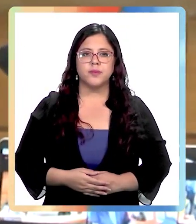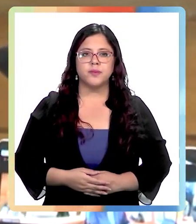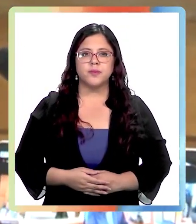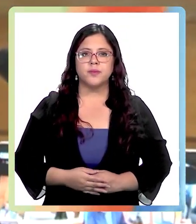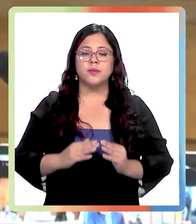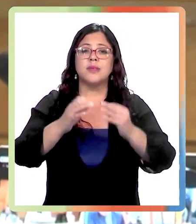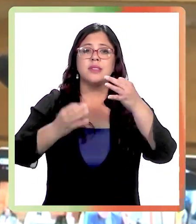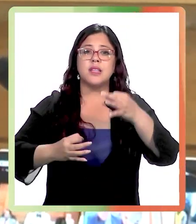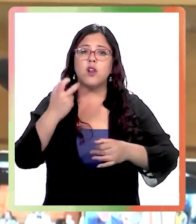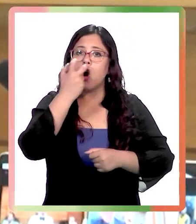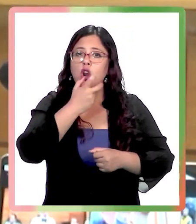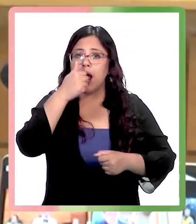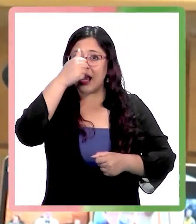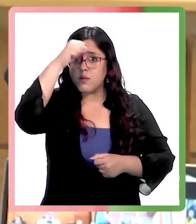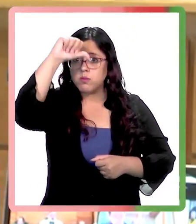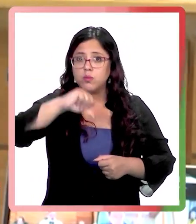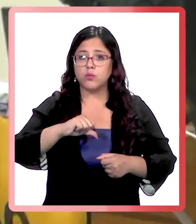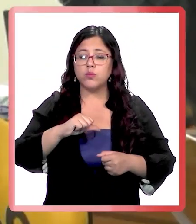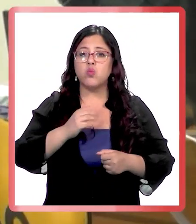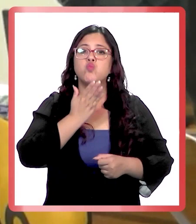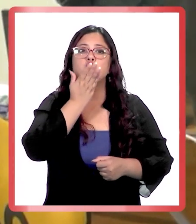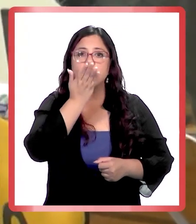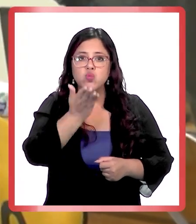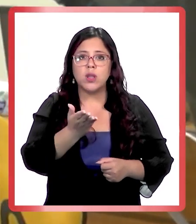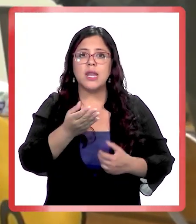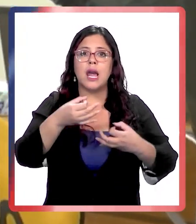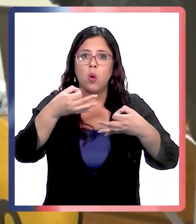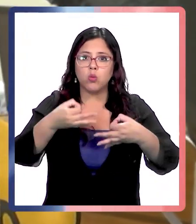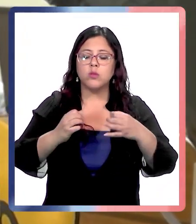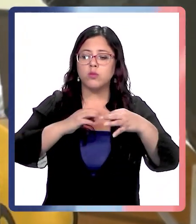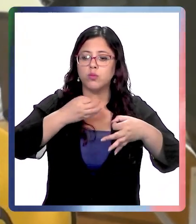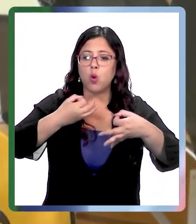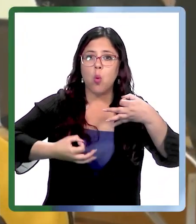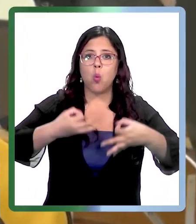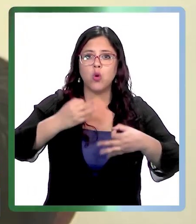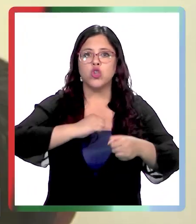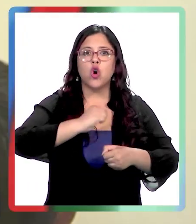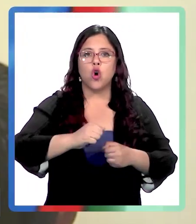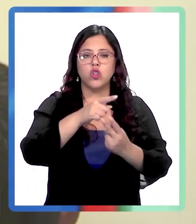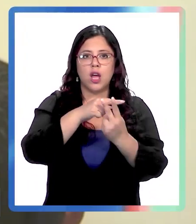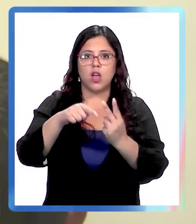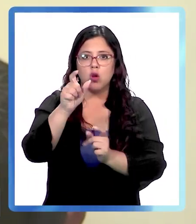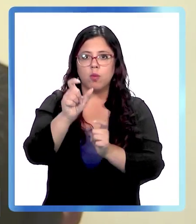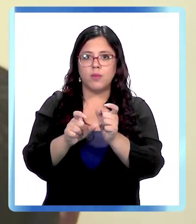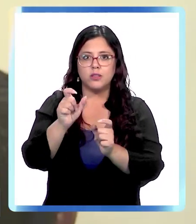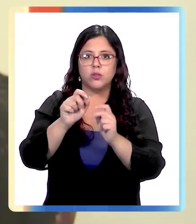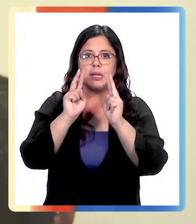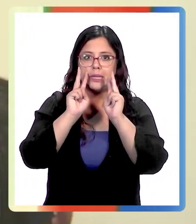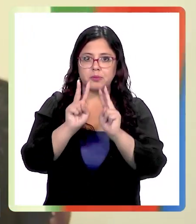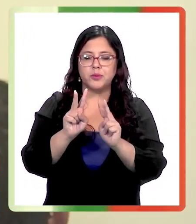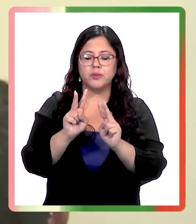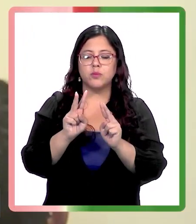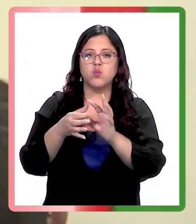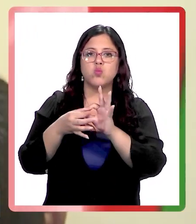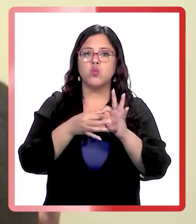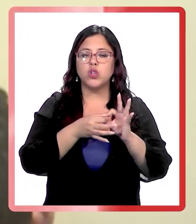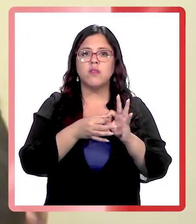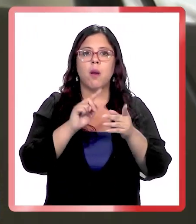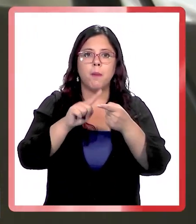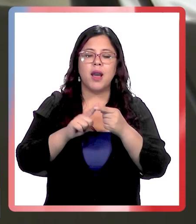Tribunal Oral en lo penal de Punta Arenas comenzó esta mañana el juicio en contra de Heriberto Carrasco Arce y Felipe Astorga Acuña por la participación en el delito de